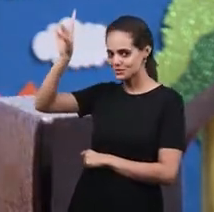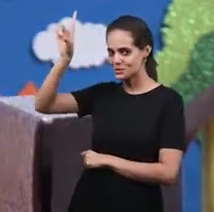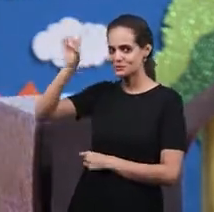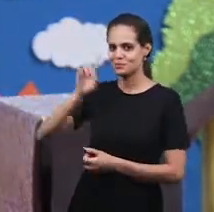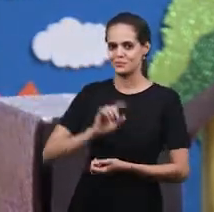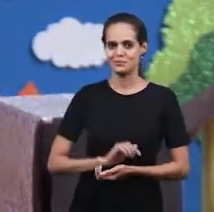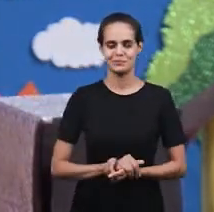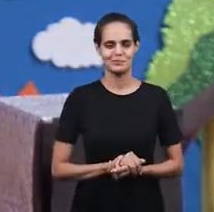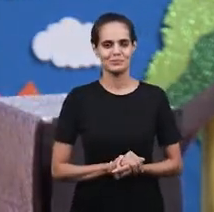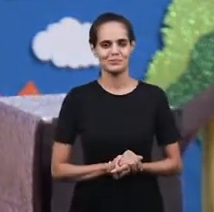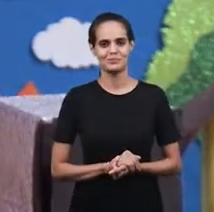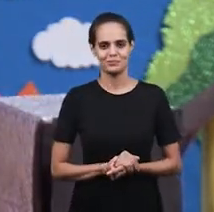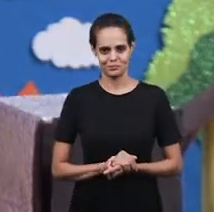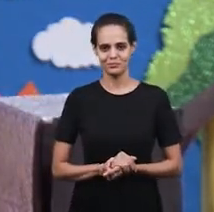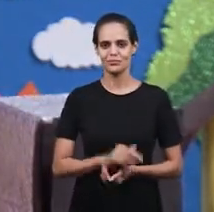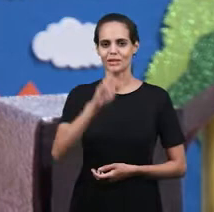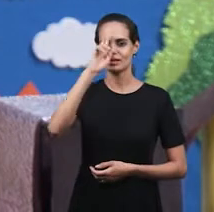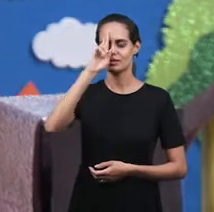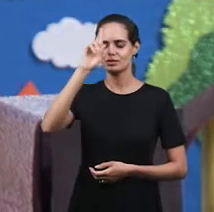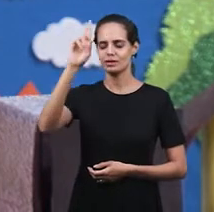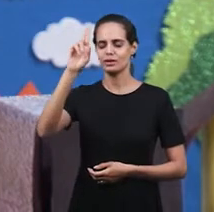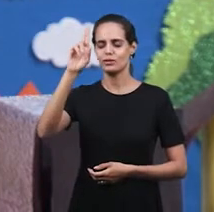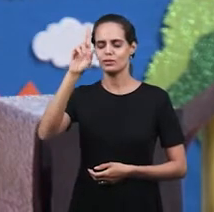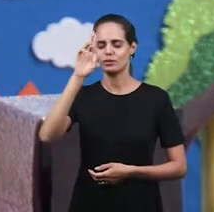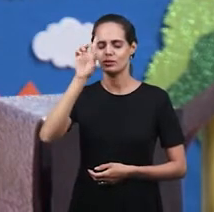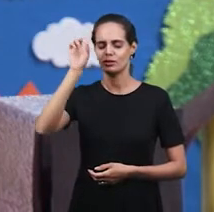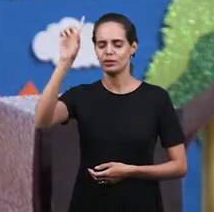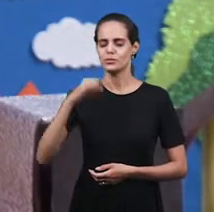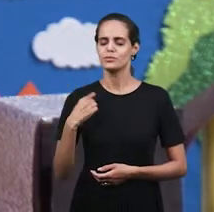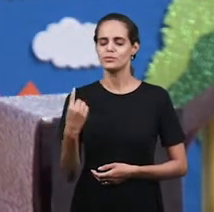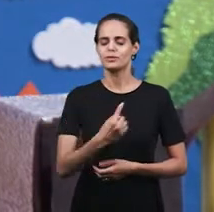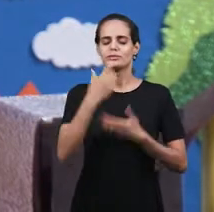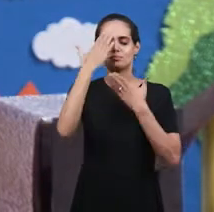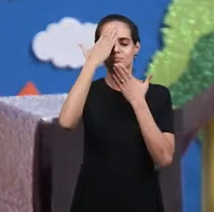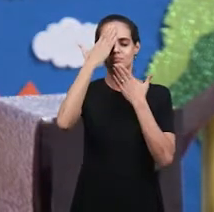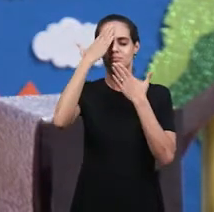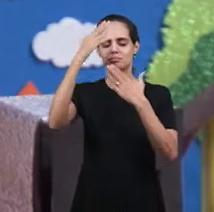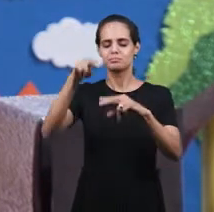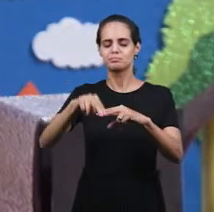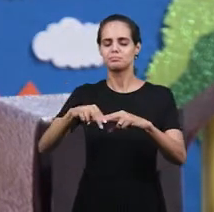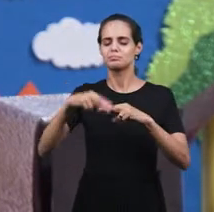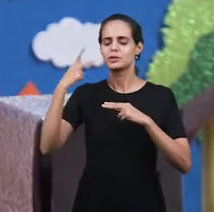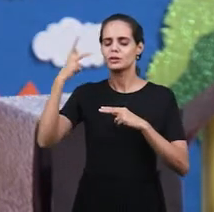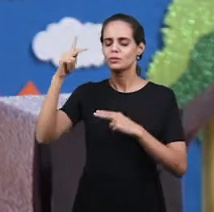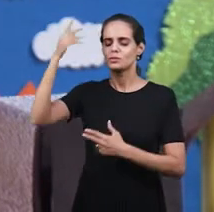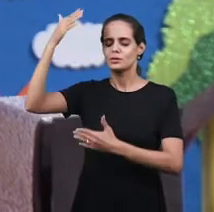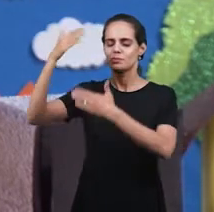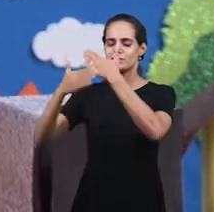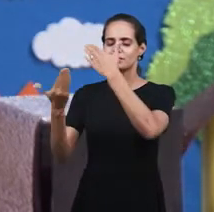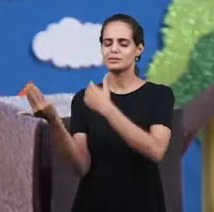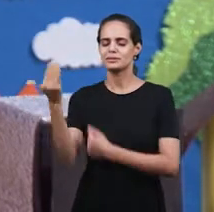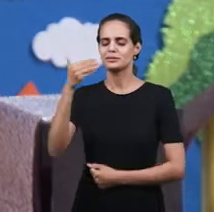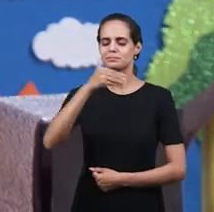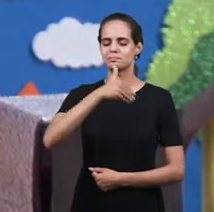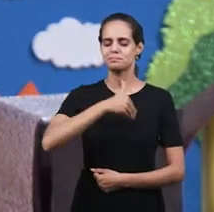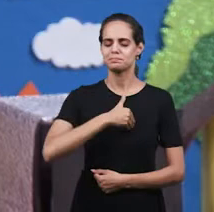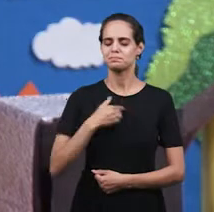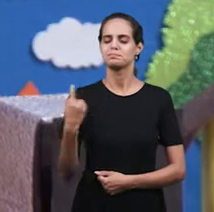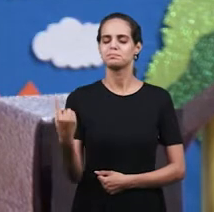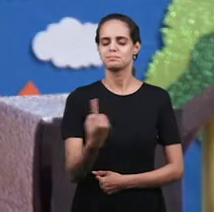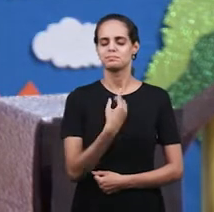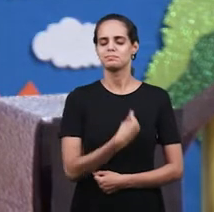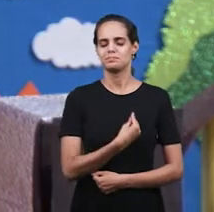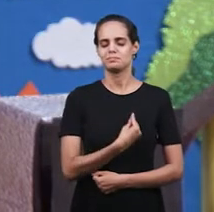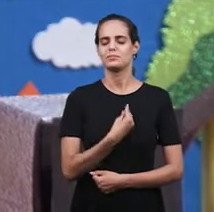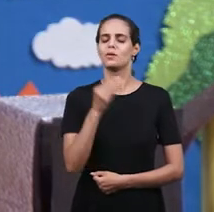con nuestro Dios. Señor Dios, nosotros te agradecemos por tu presencia en nuestras vidas,